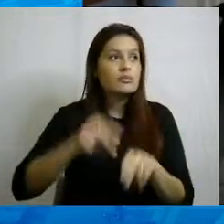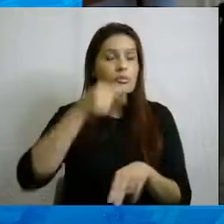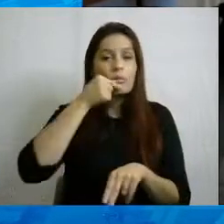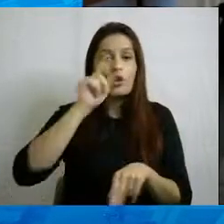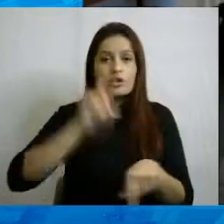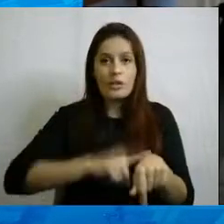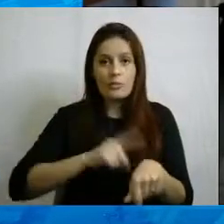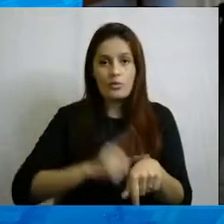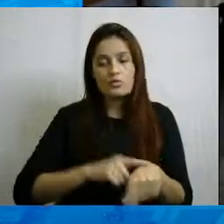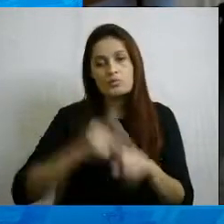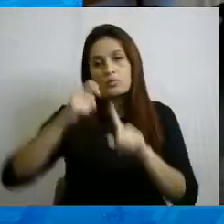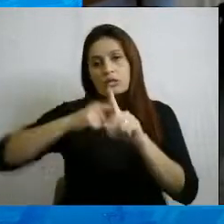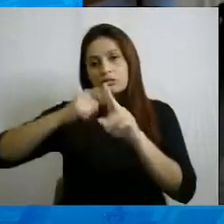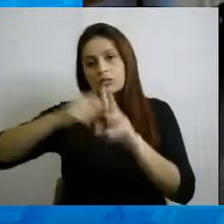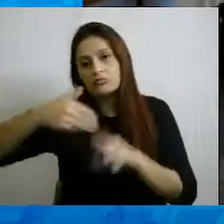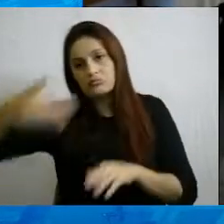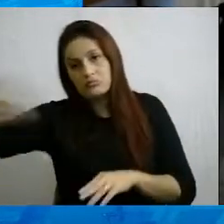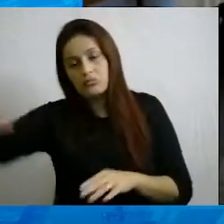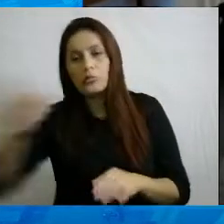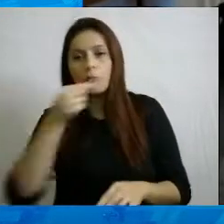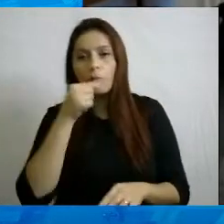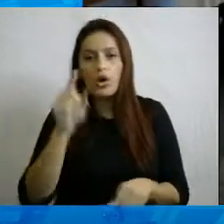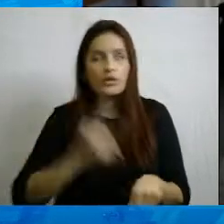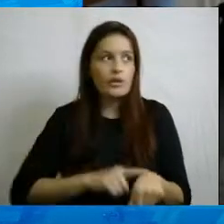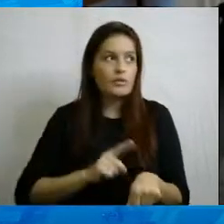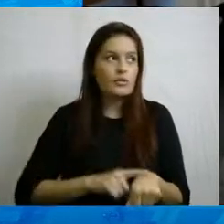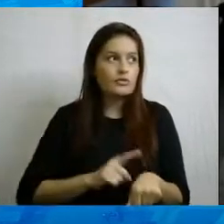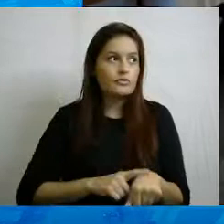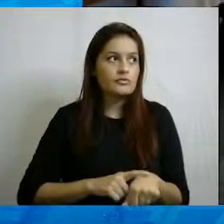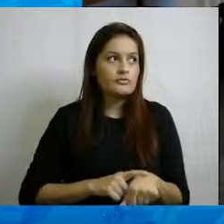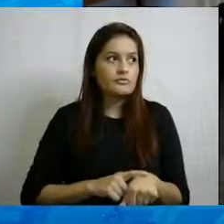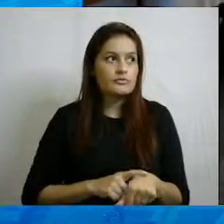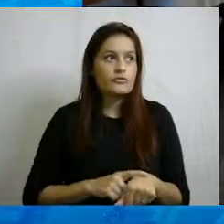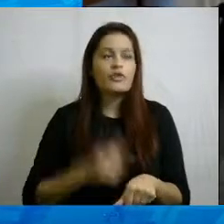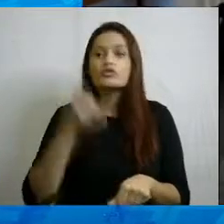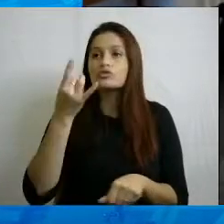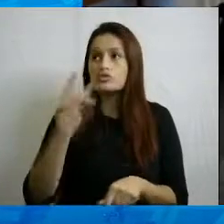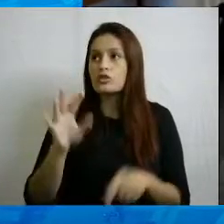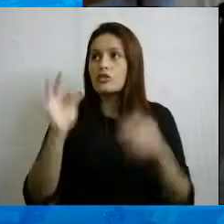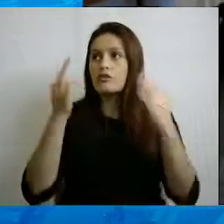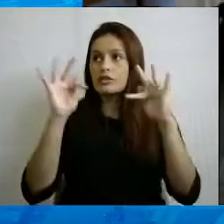refiero, en un par de meses, pero eso, solo felicitarlo.